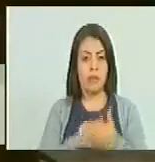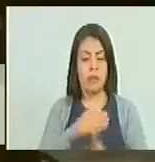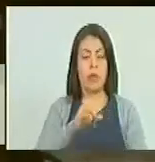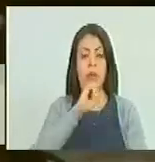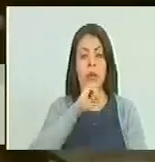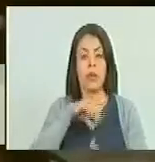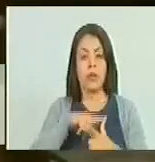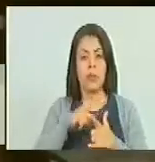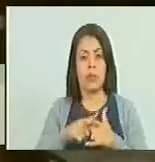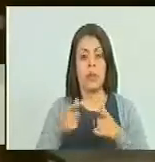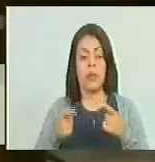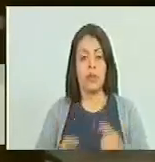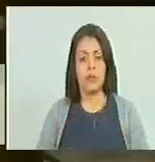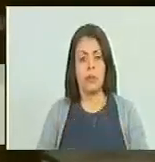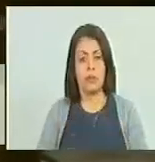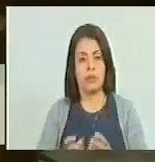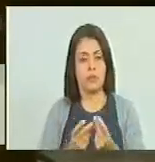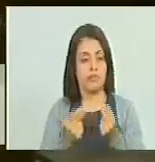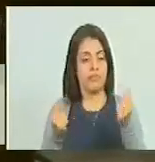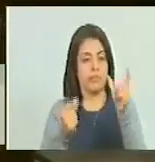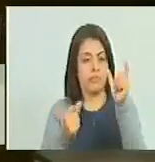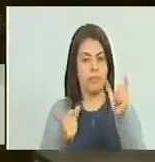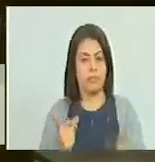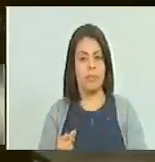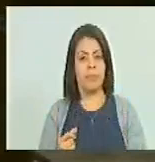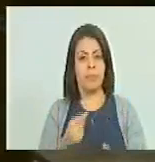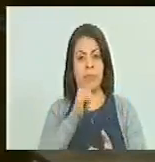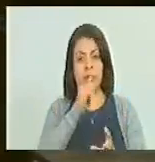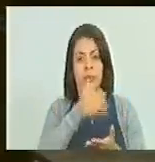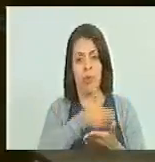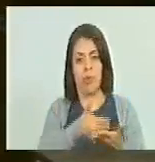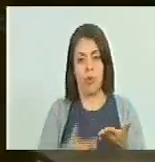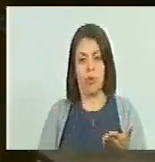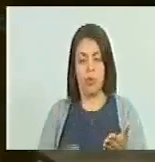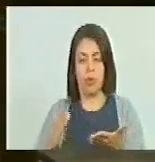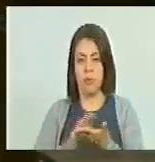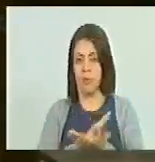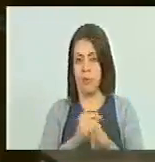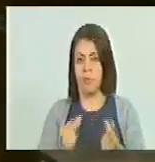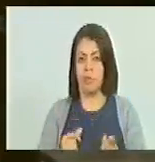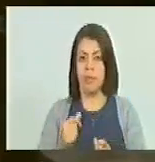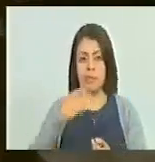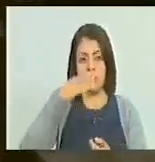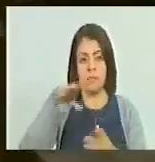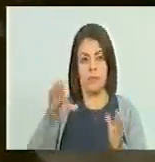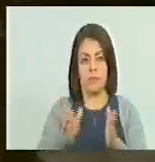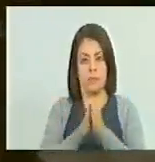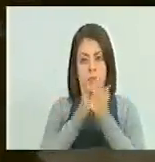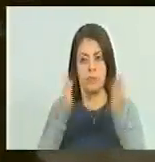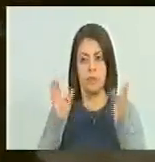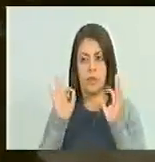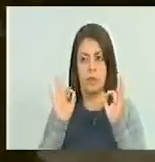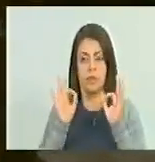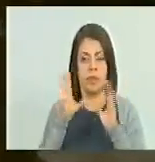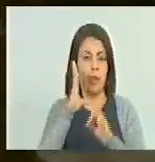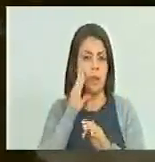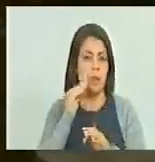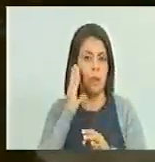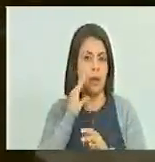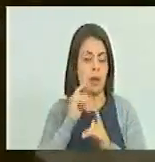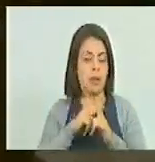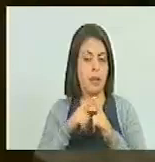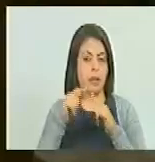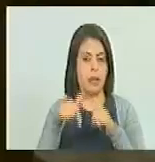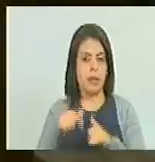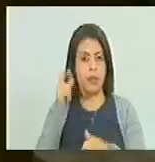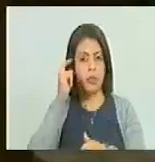historia, trataron de desaparecer sus documentos. Desde Cumaná tenemos una particular experiencia, desde